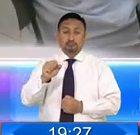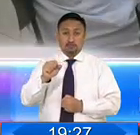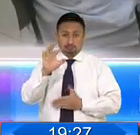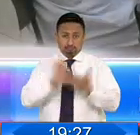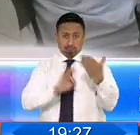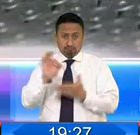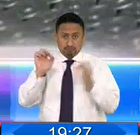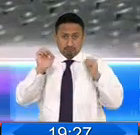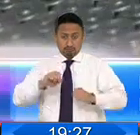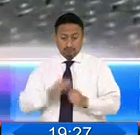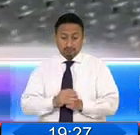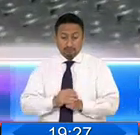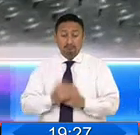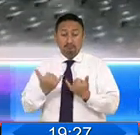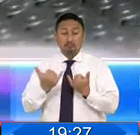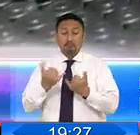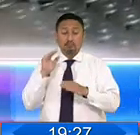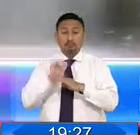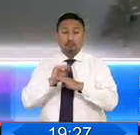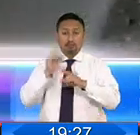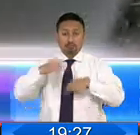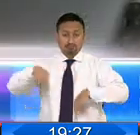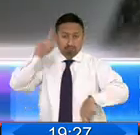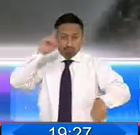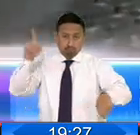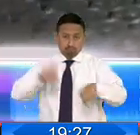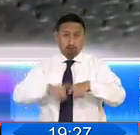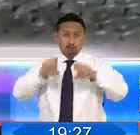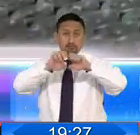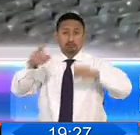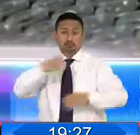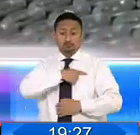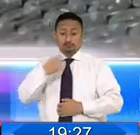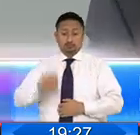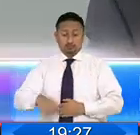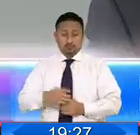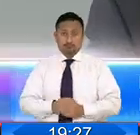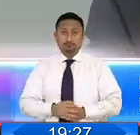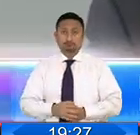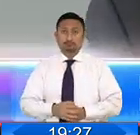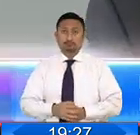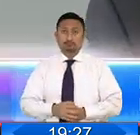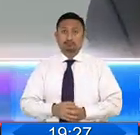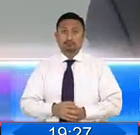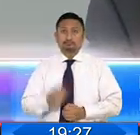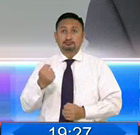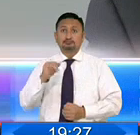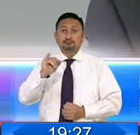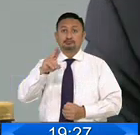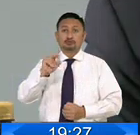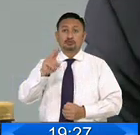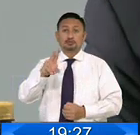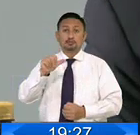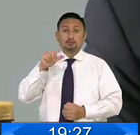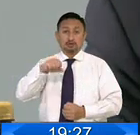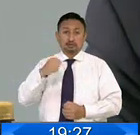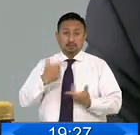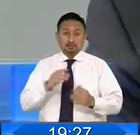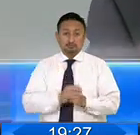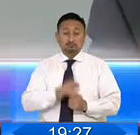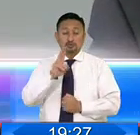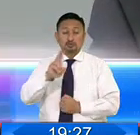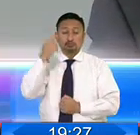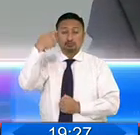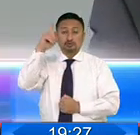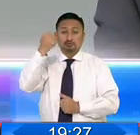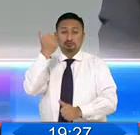Sanitaria, Ecuador finalmente logró un acuerdo con la farmacéutica china Sinovac. Sinovac acaba de aprobarnos